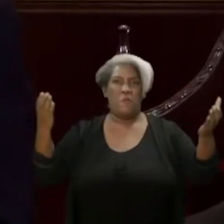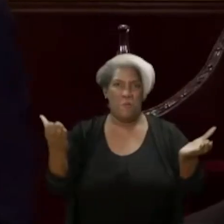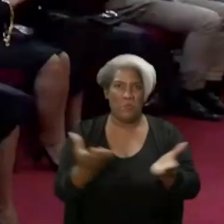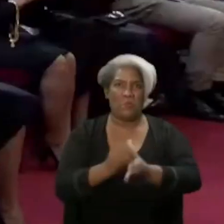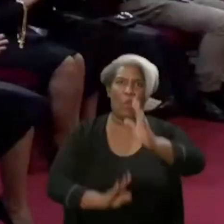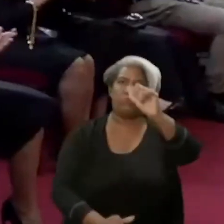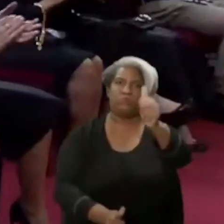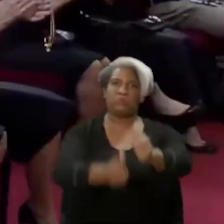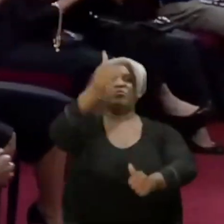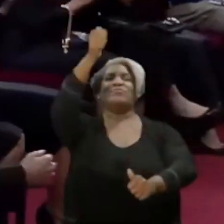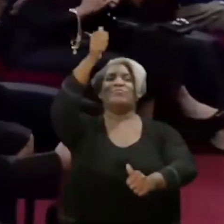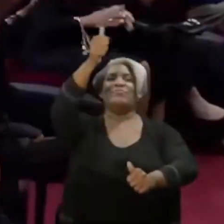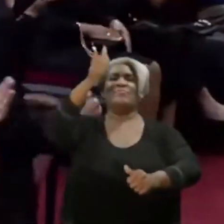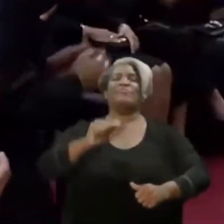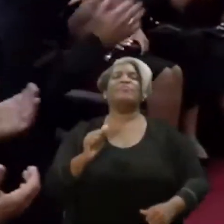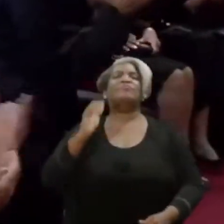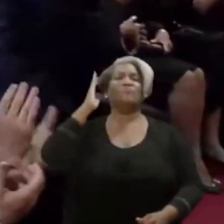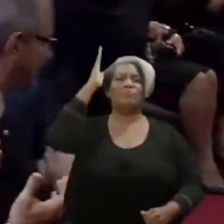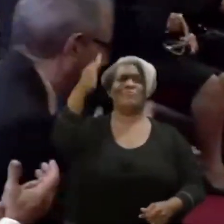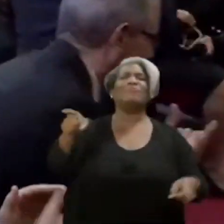Mundial.